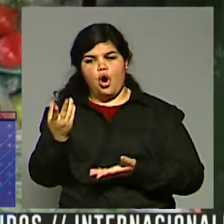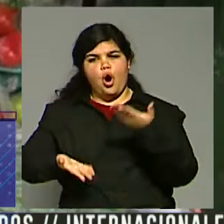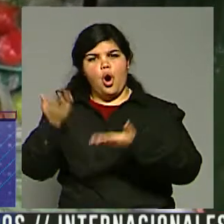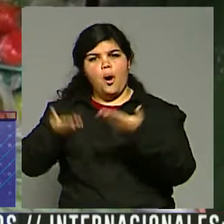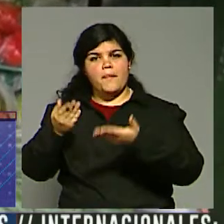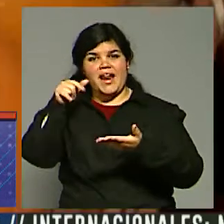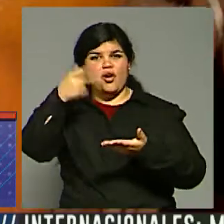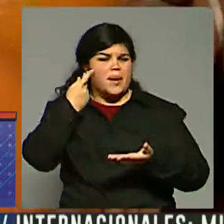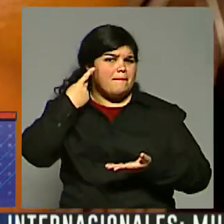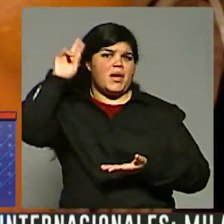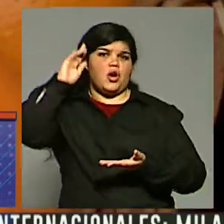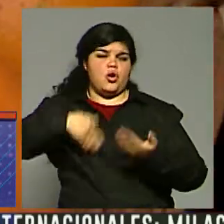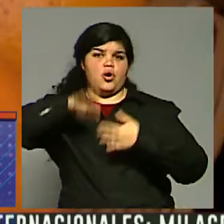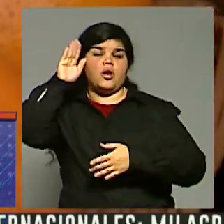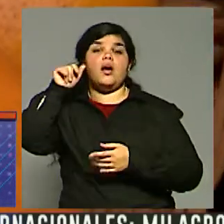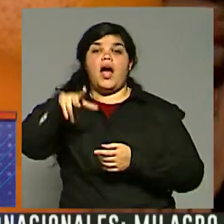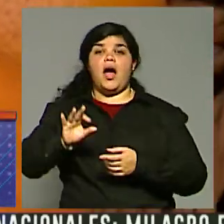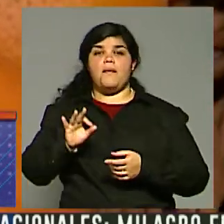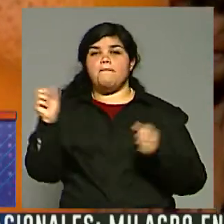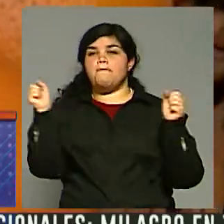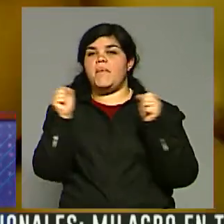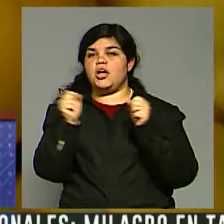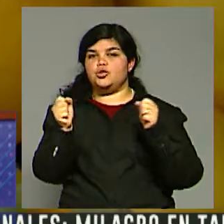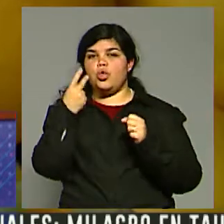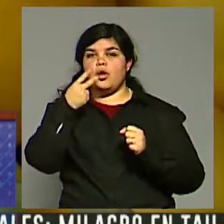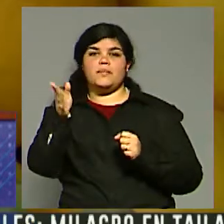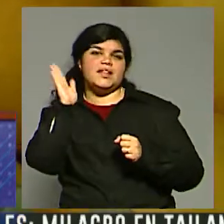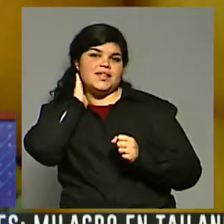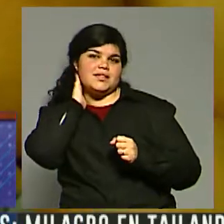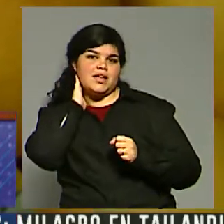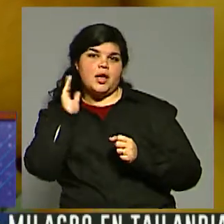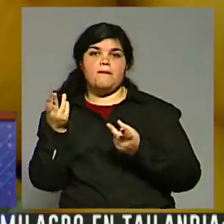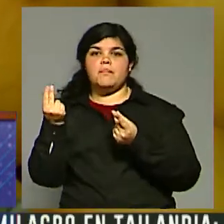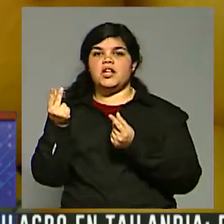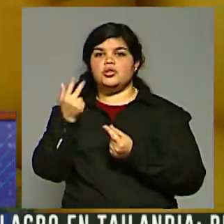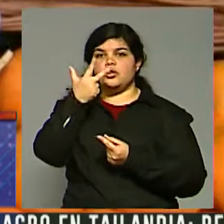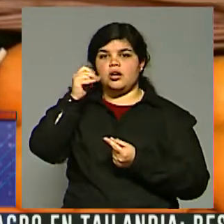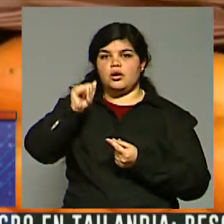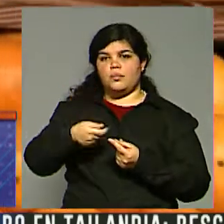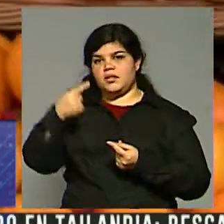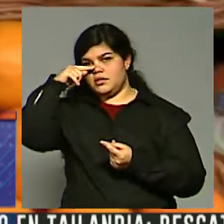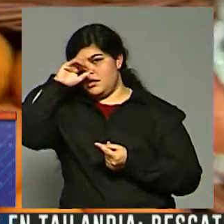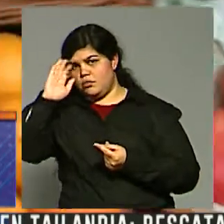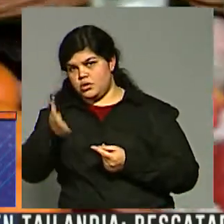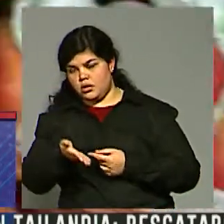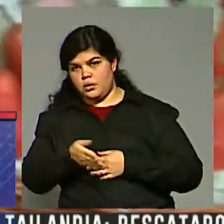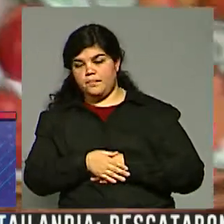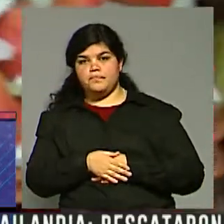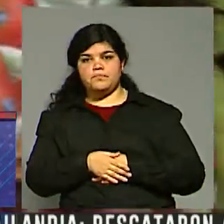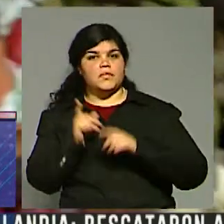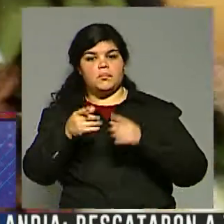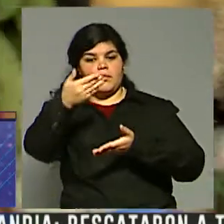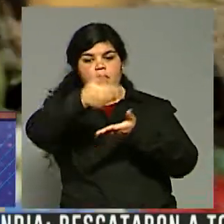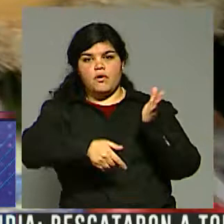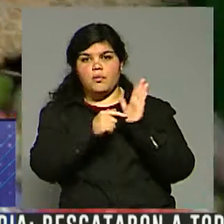similares debemos remitirnos a mayo del 2016, cuando el aumento de los precios fue de un 3,7%. Según el mismo informe,